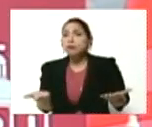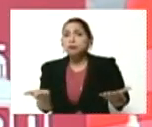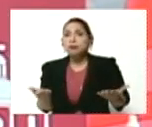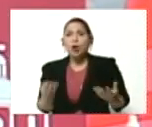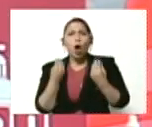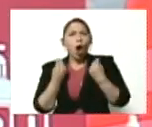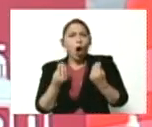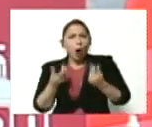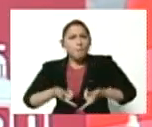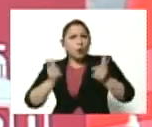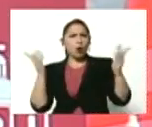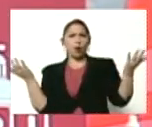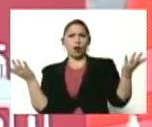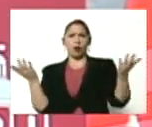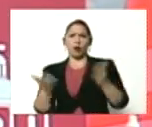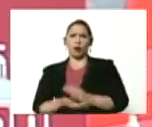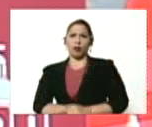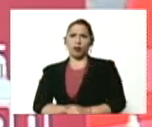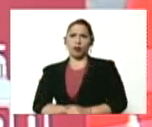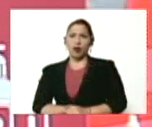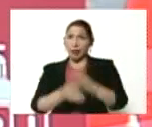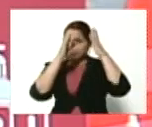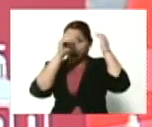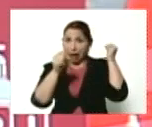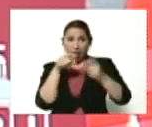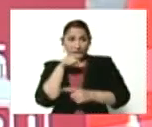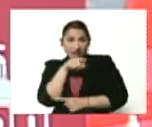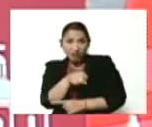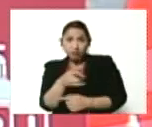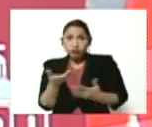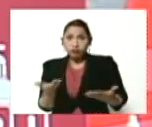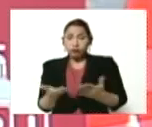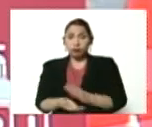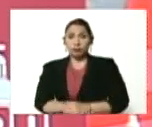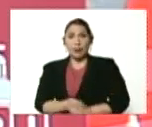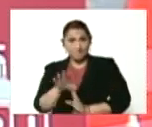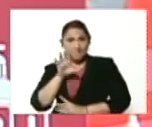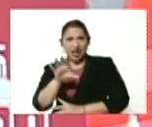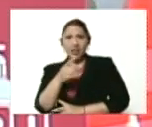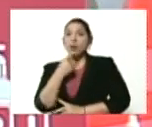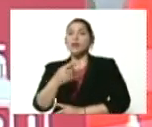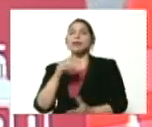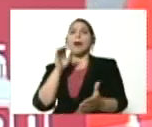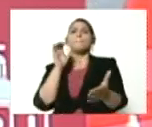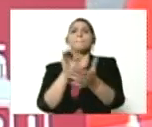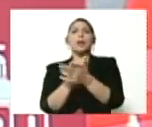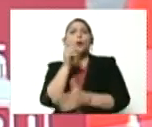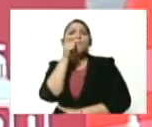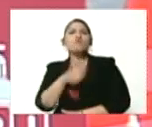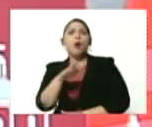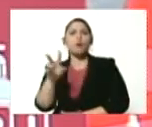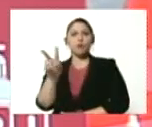es posible que en una embajada de un país que se dice amigo del pueblo de Venezuela,